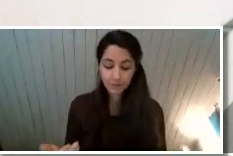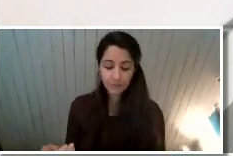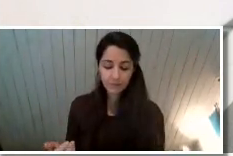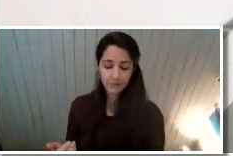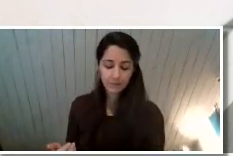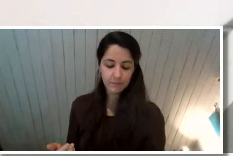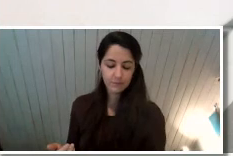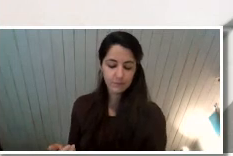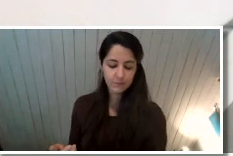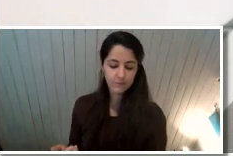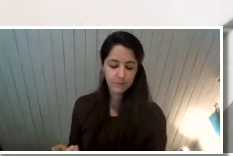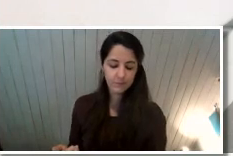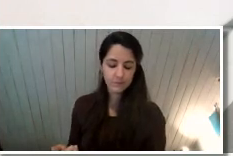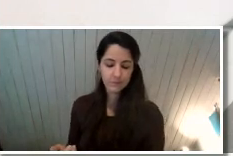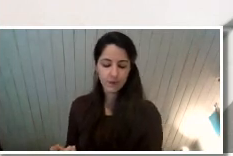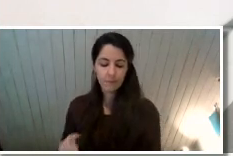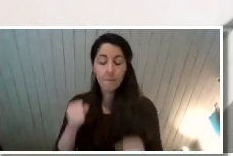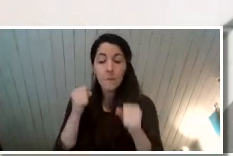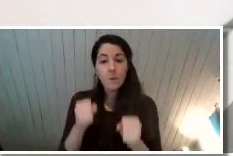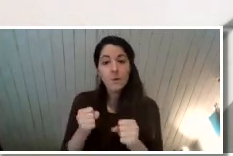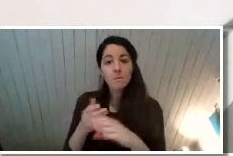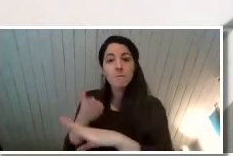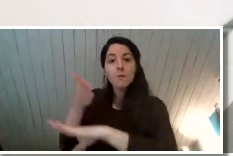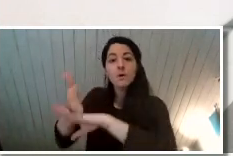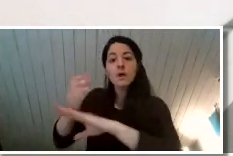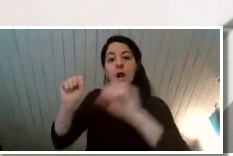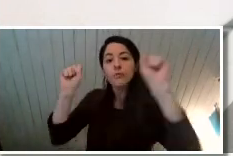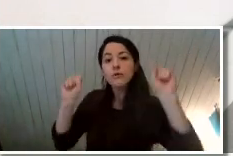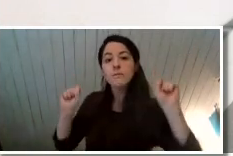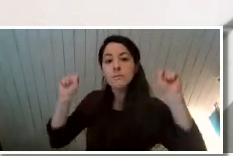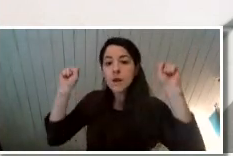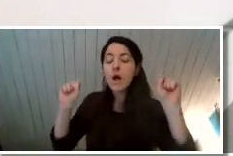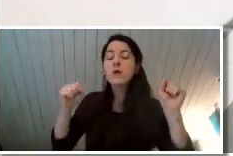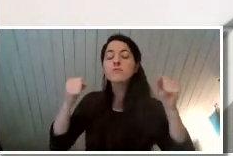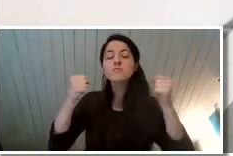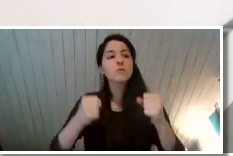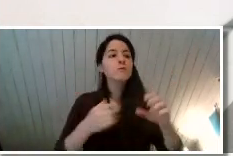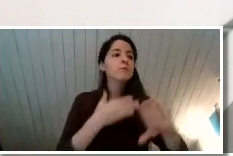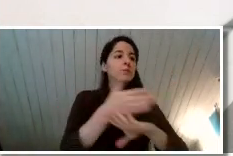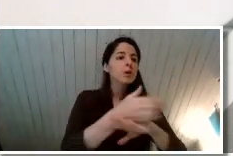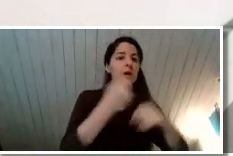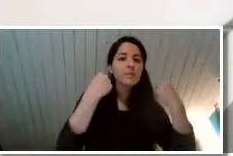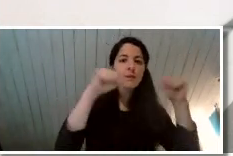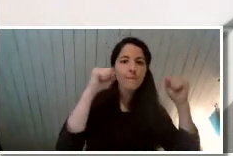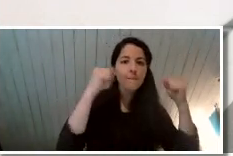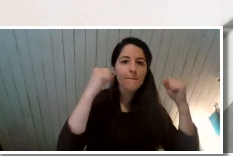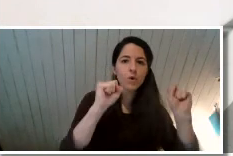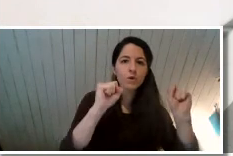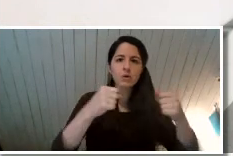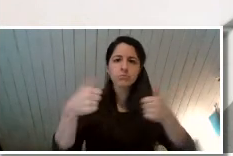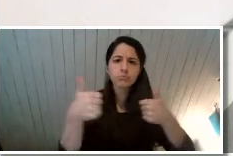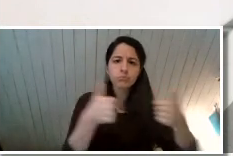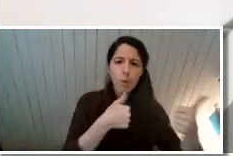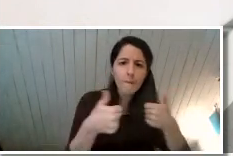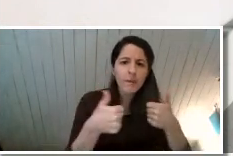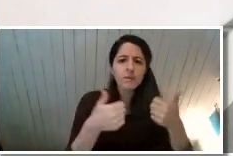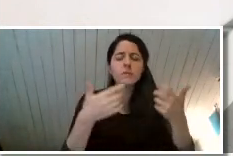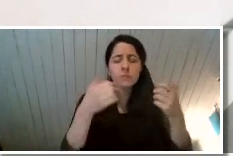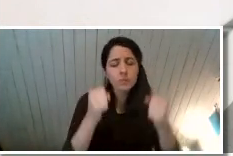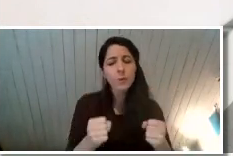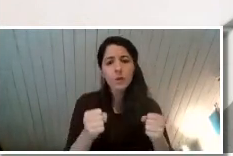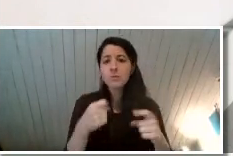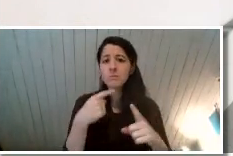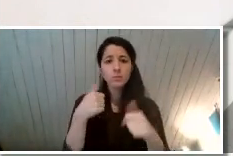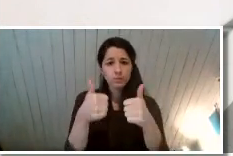ir a un gimnasio, podemos hacer deportes competitivos, todo eso está muy bien, pero